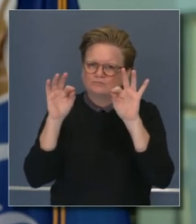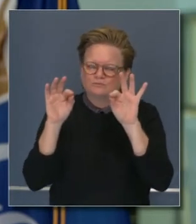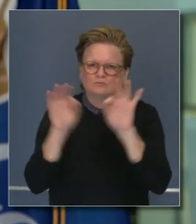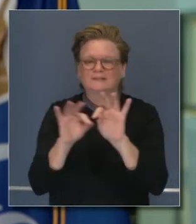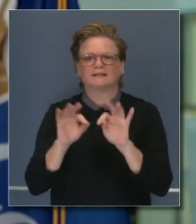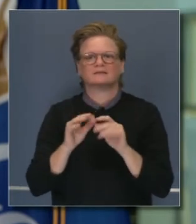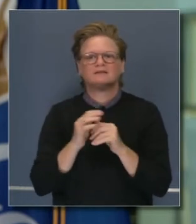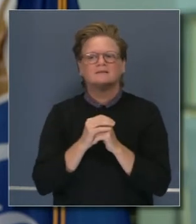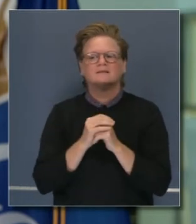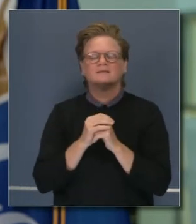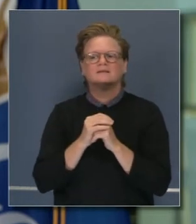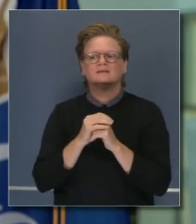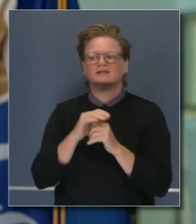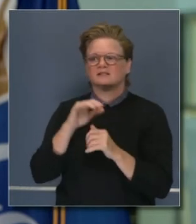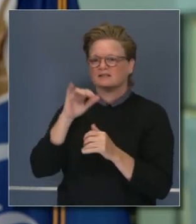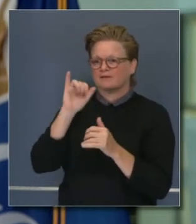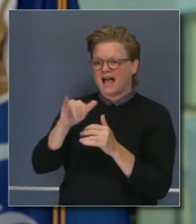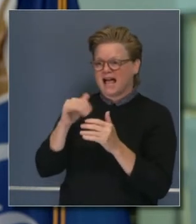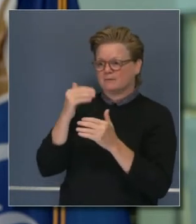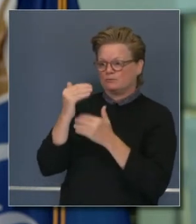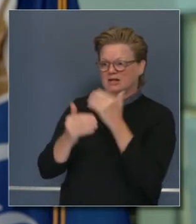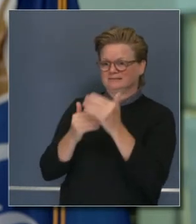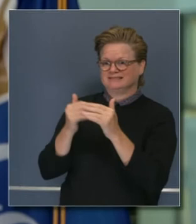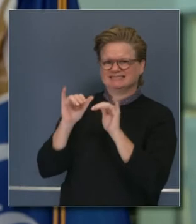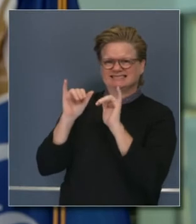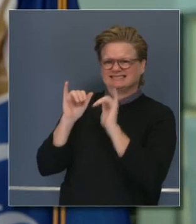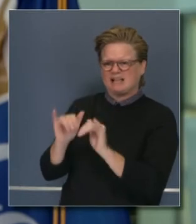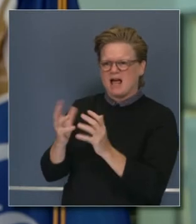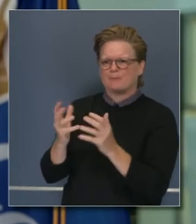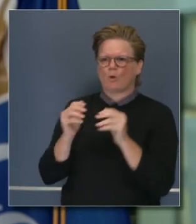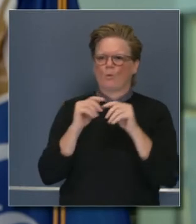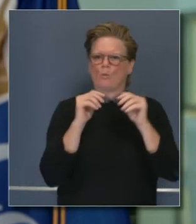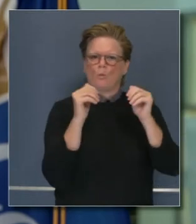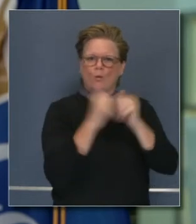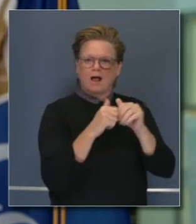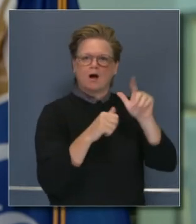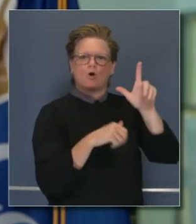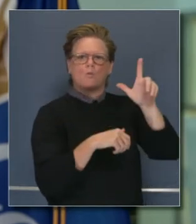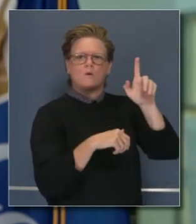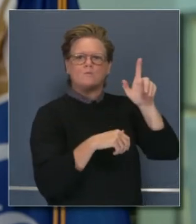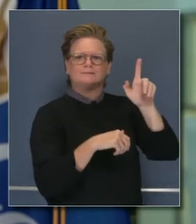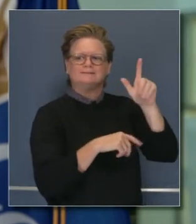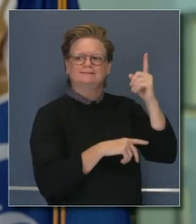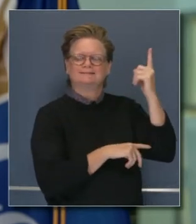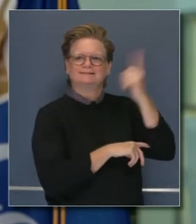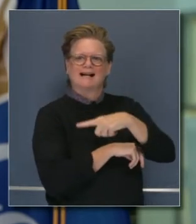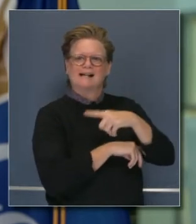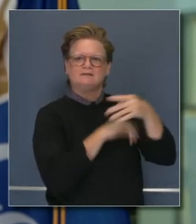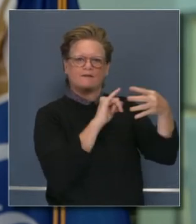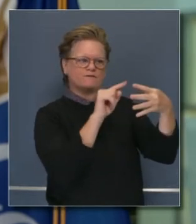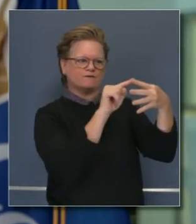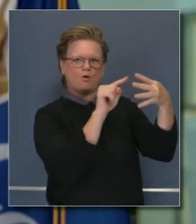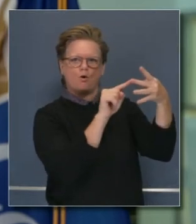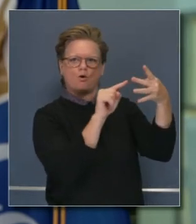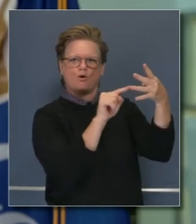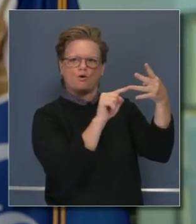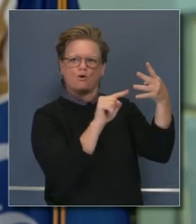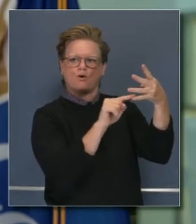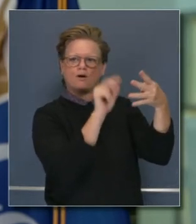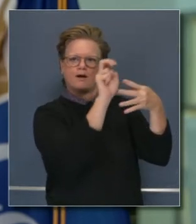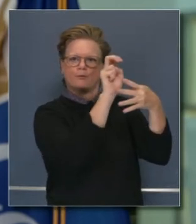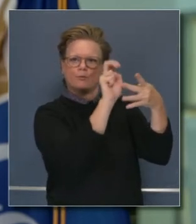trabajan mano a mano con el proceso de 21 días, que es más rígido, que nos da un sentido real de